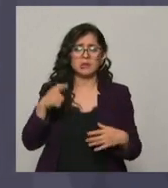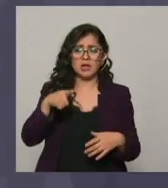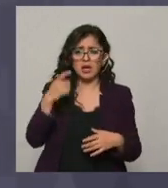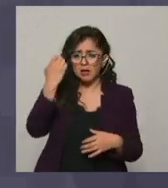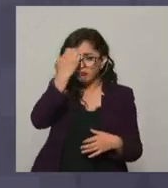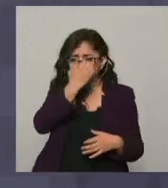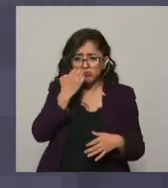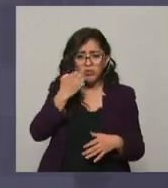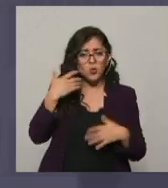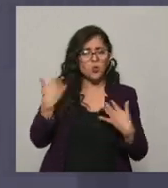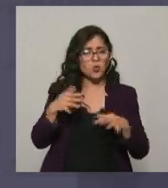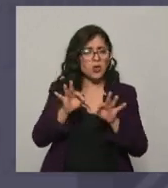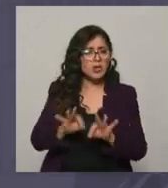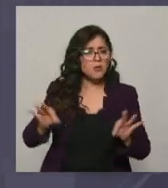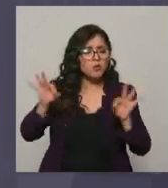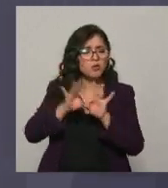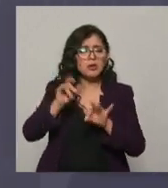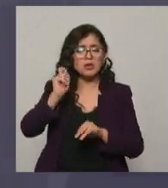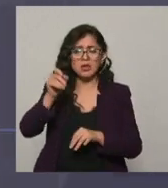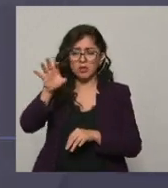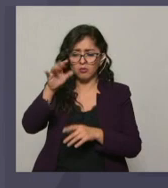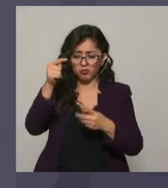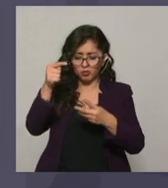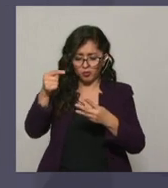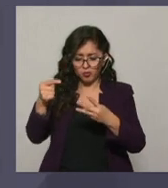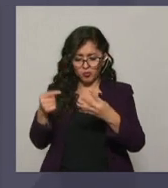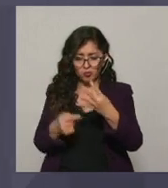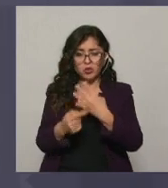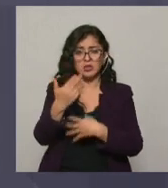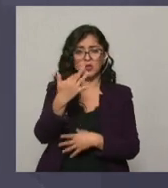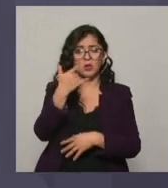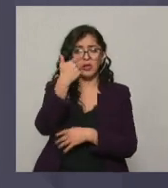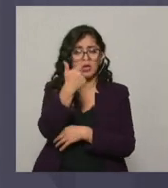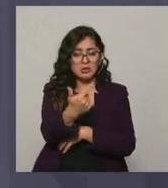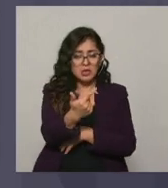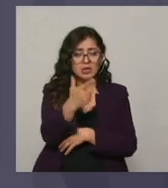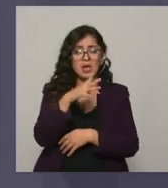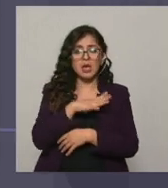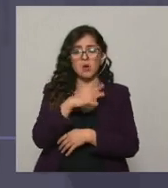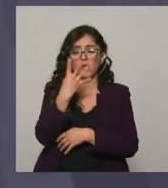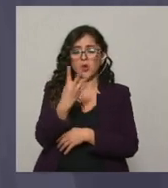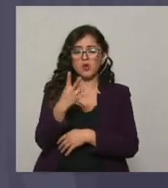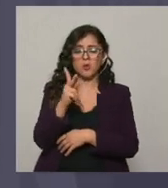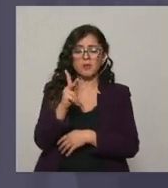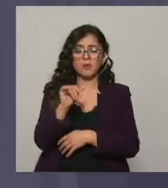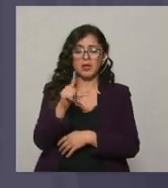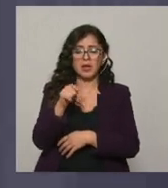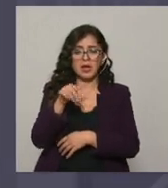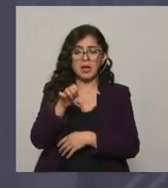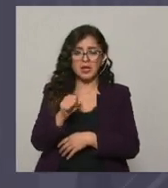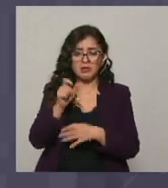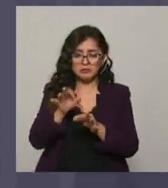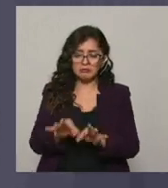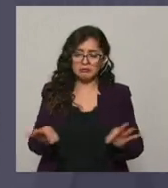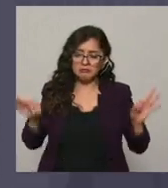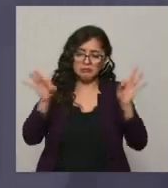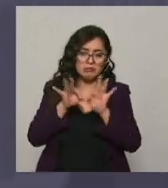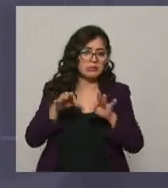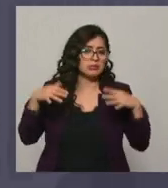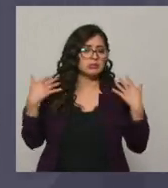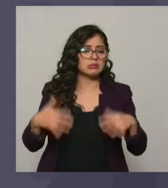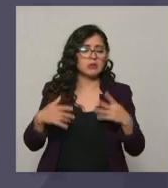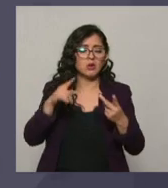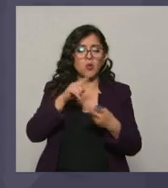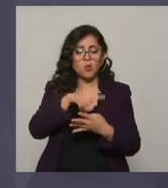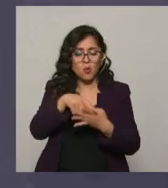en consideración 57 indicadores que abarca 4 pilares fundamentales, que son 4 tipos